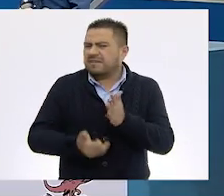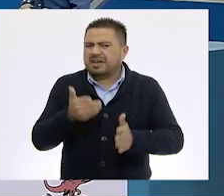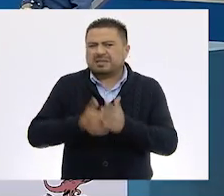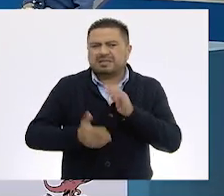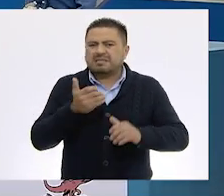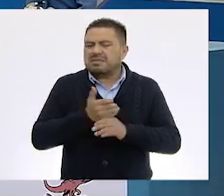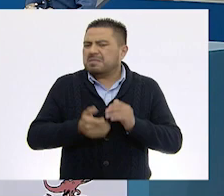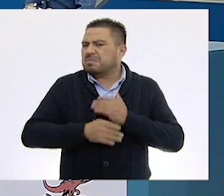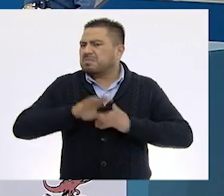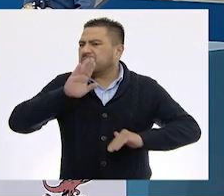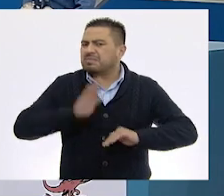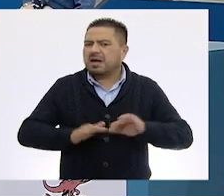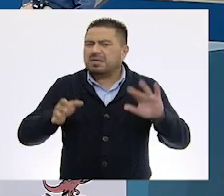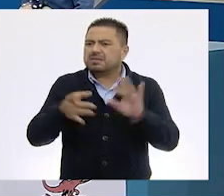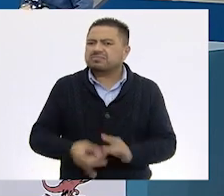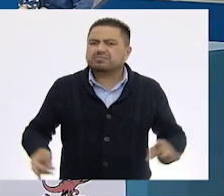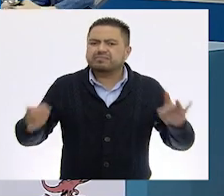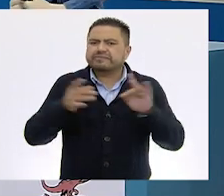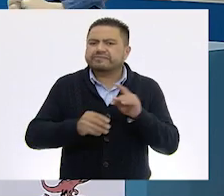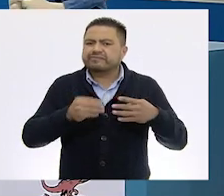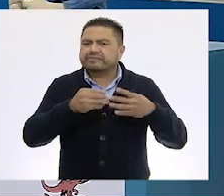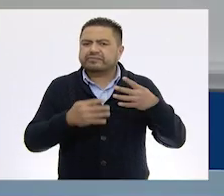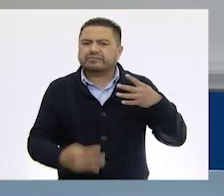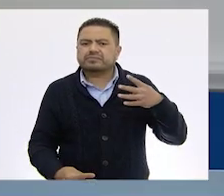varias cosas de señalar, inspector Raulito.